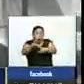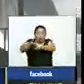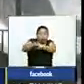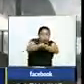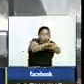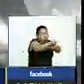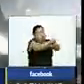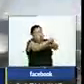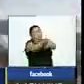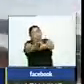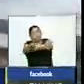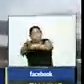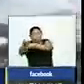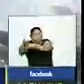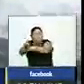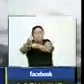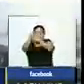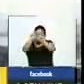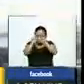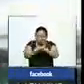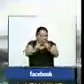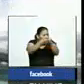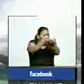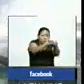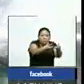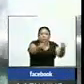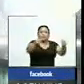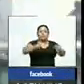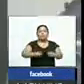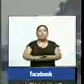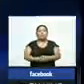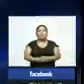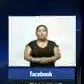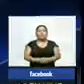trabajó al máximo de capacidad para sofocar las llamas.